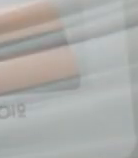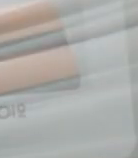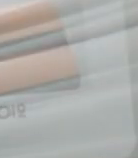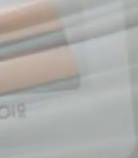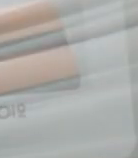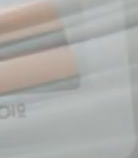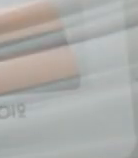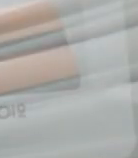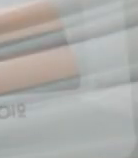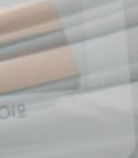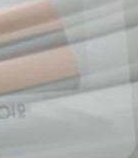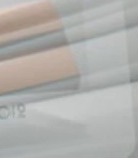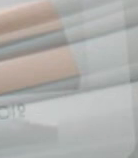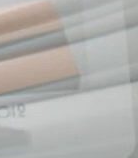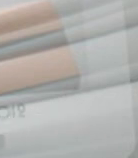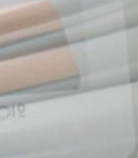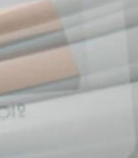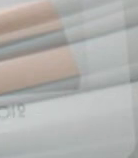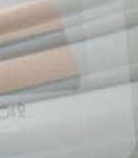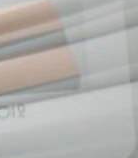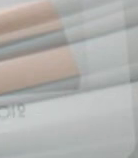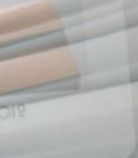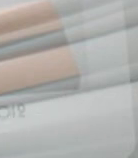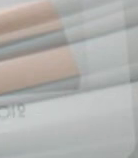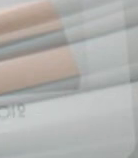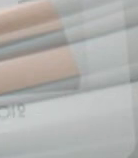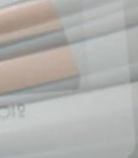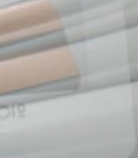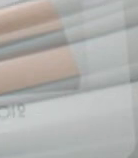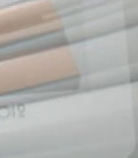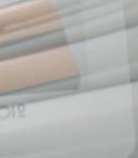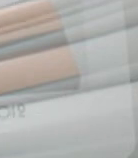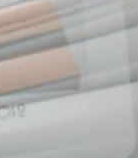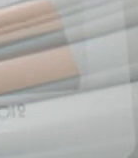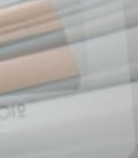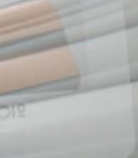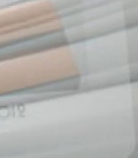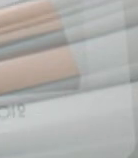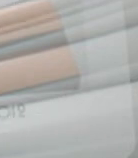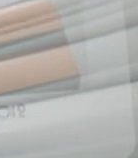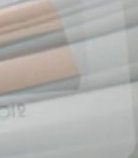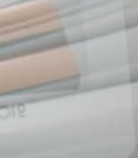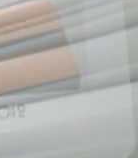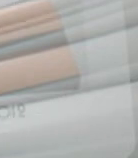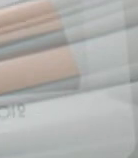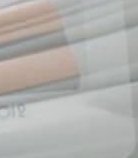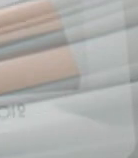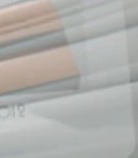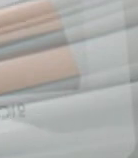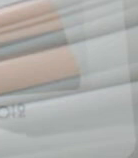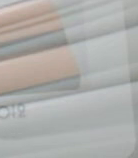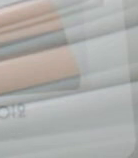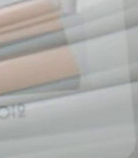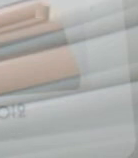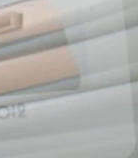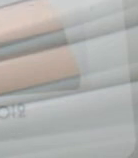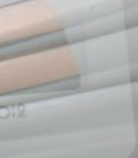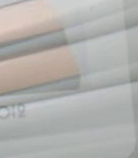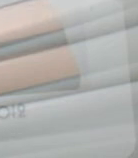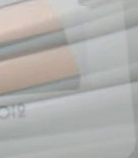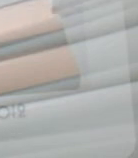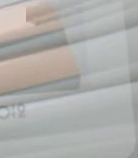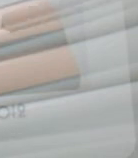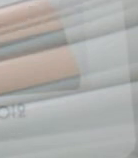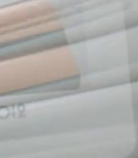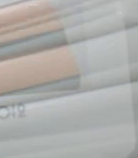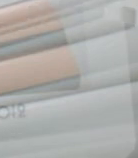93.342 matrimonios. El año previo, es decir, en 2020, se inscribieron 61.405 bodas. En el